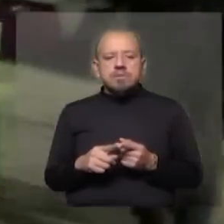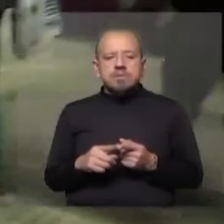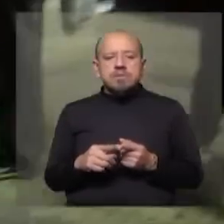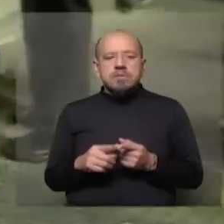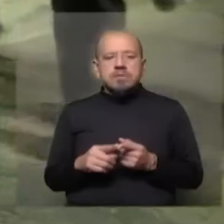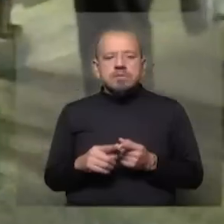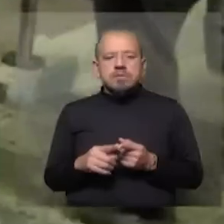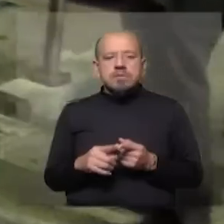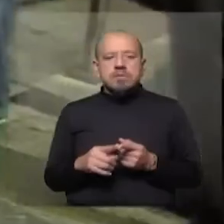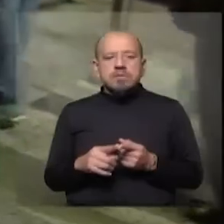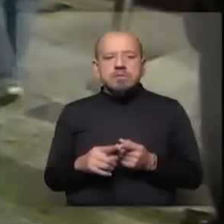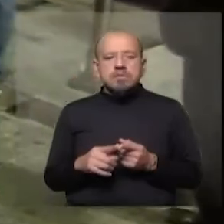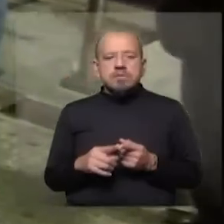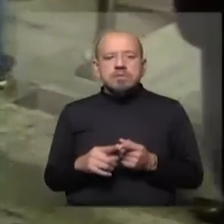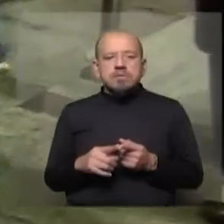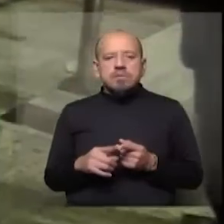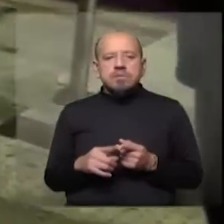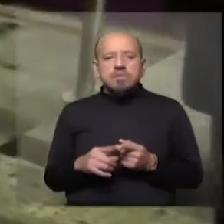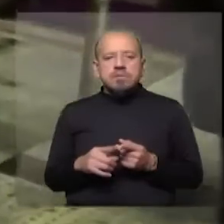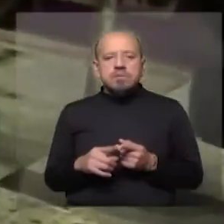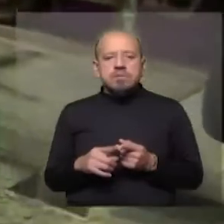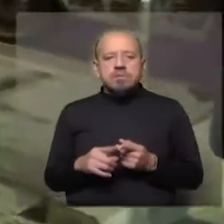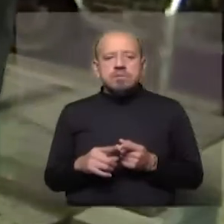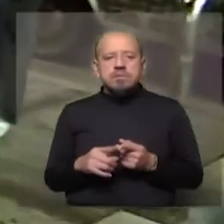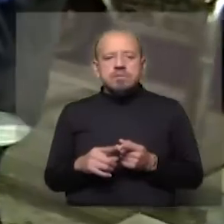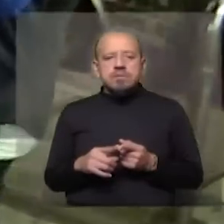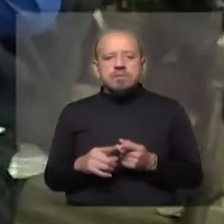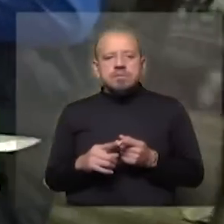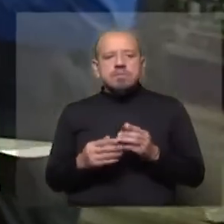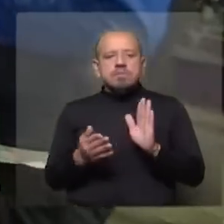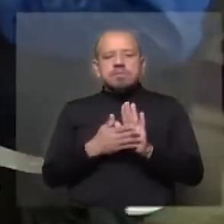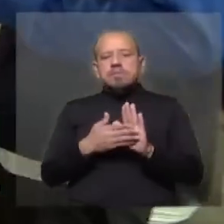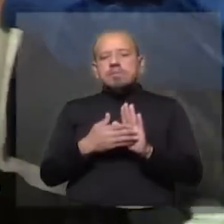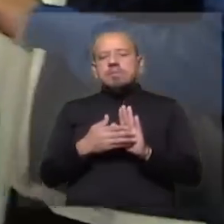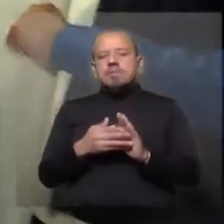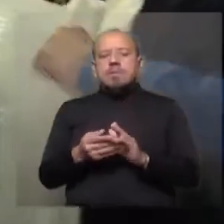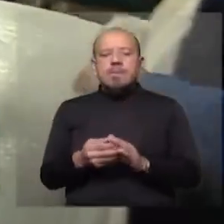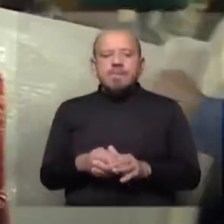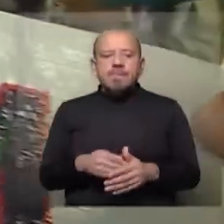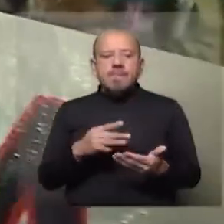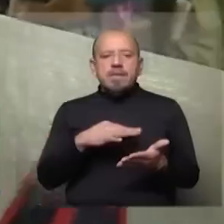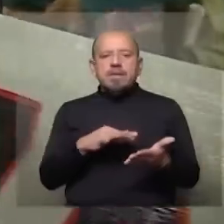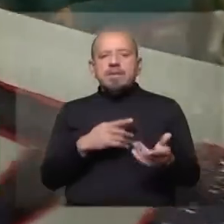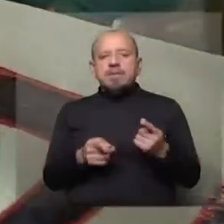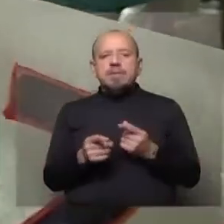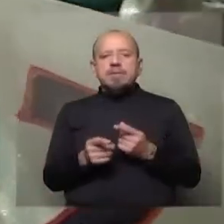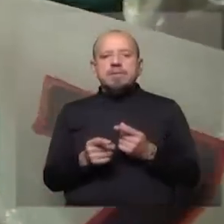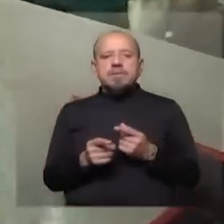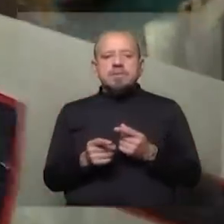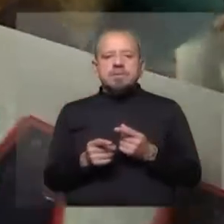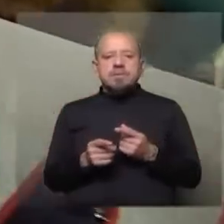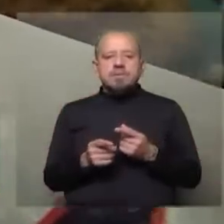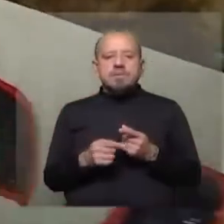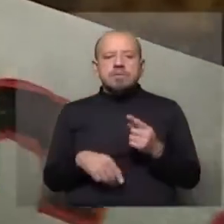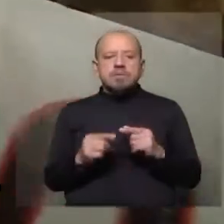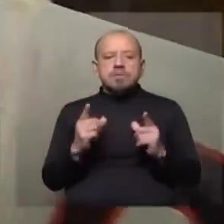una eh digamos la convocatoria por la que vinieron hasta aquí la coordinadora por Palestina se